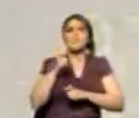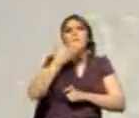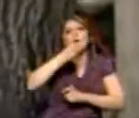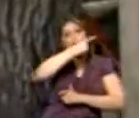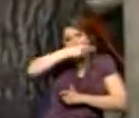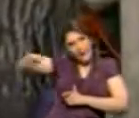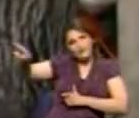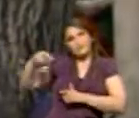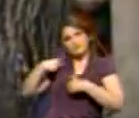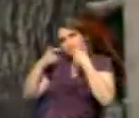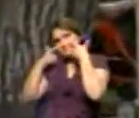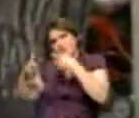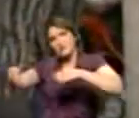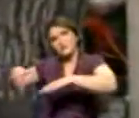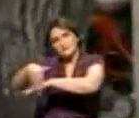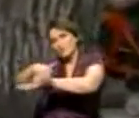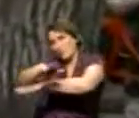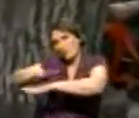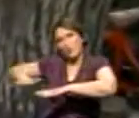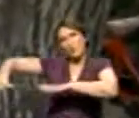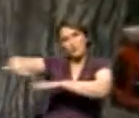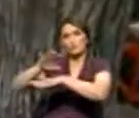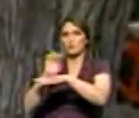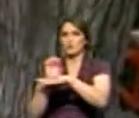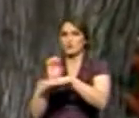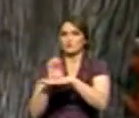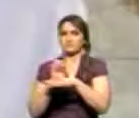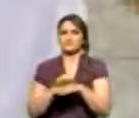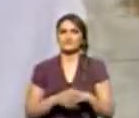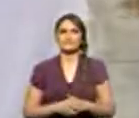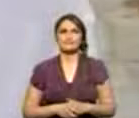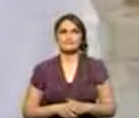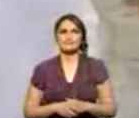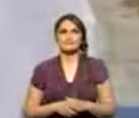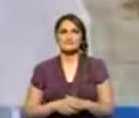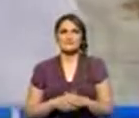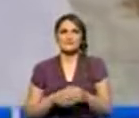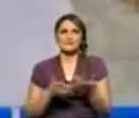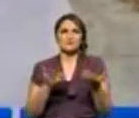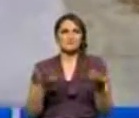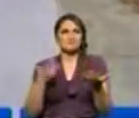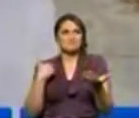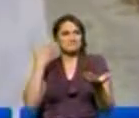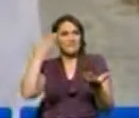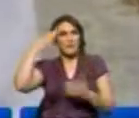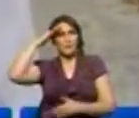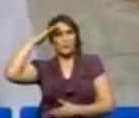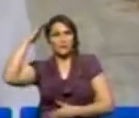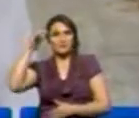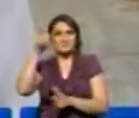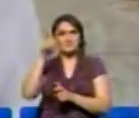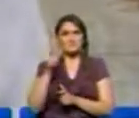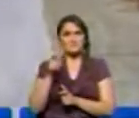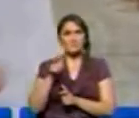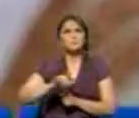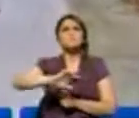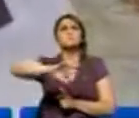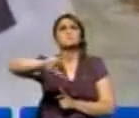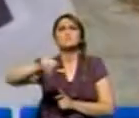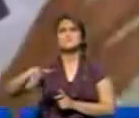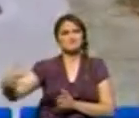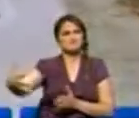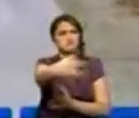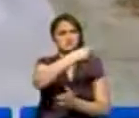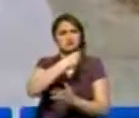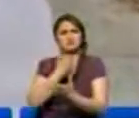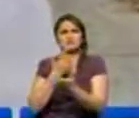los ciudadanos no dejan de tocar un punto importante para cerrar el círculo. ¿Pero qué pasa que los militares y la policía cojan a los delincuentes si mañana más tarde